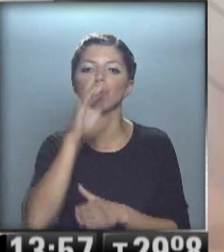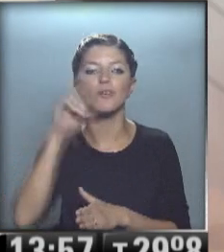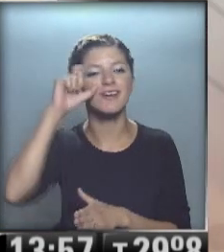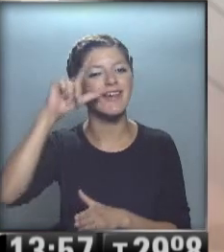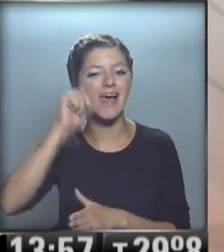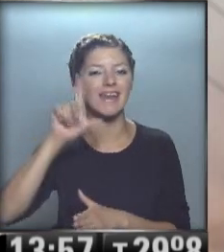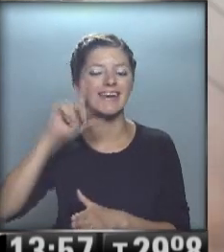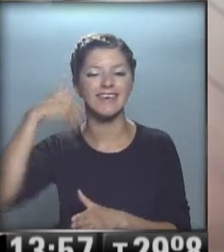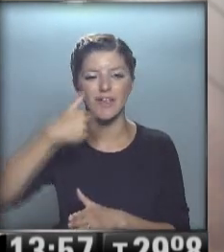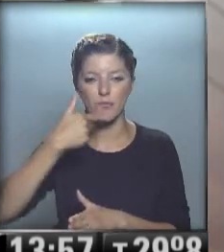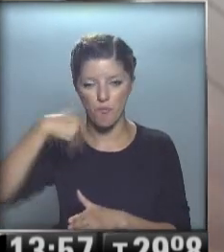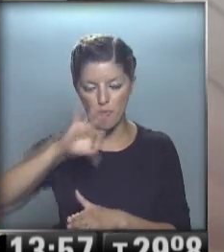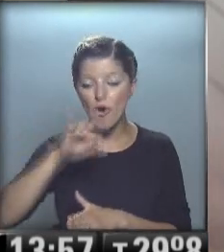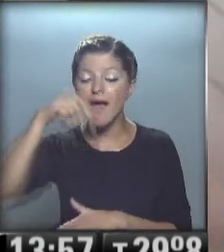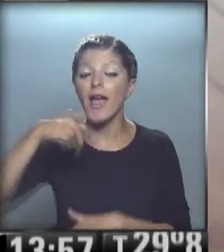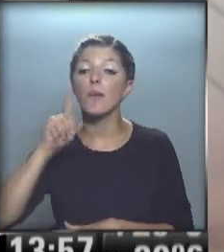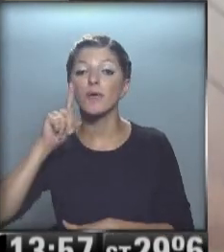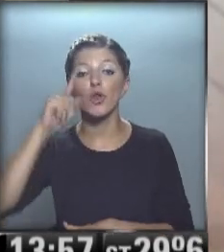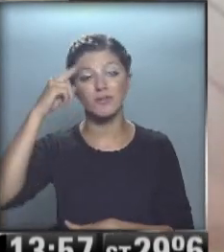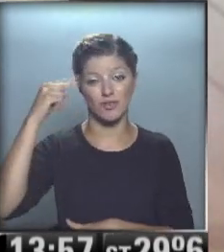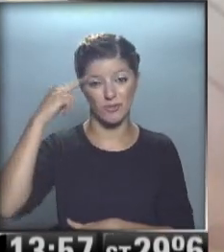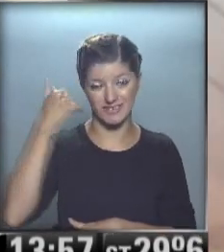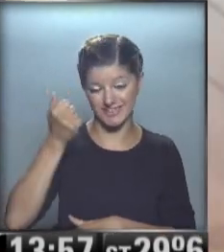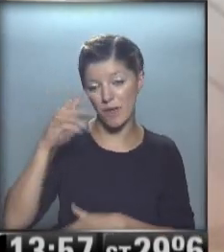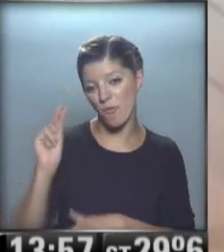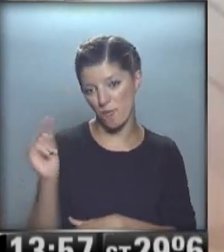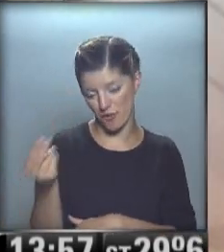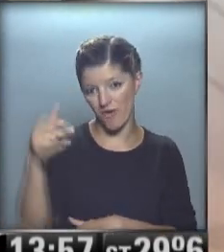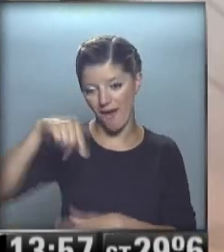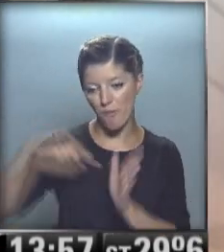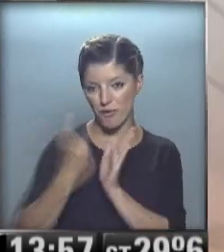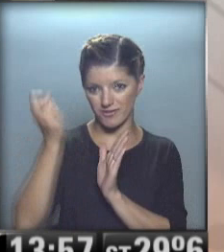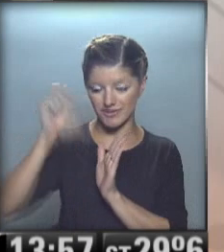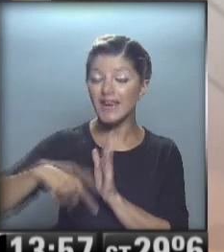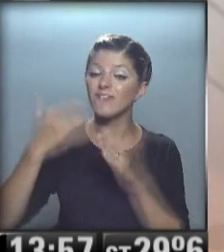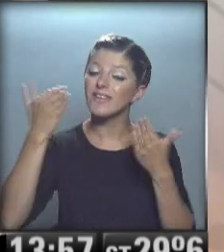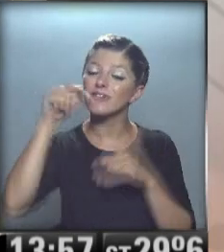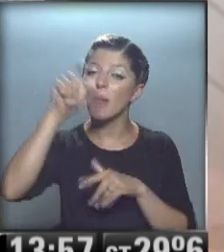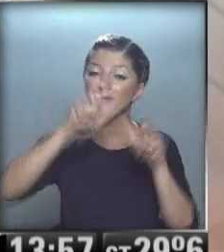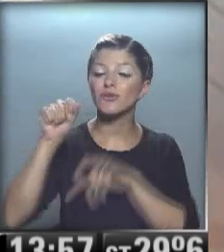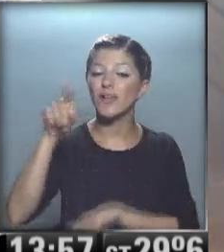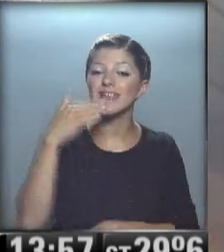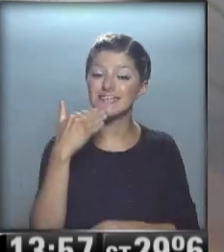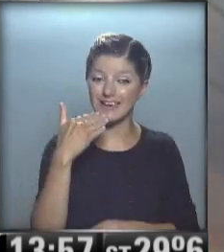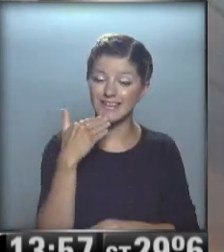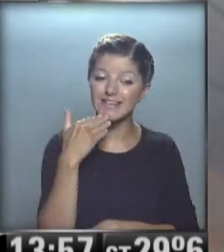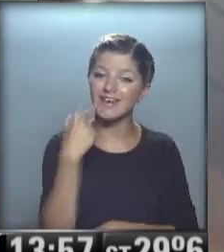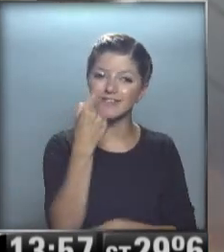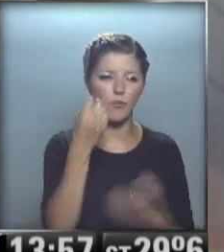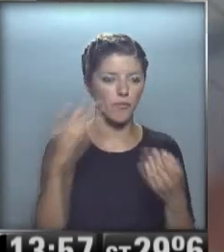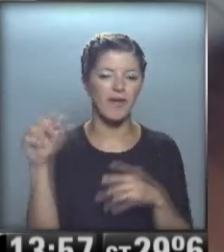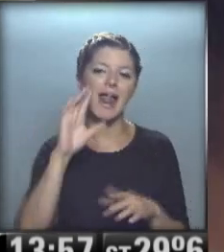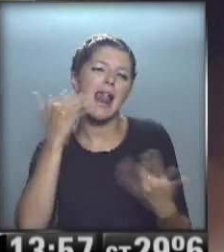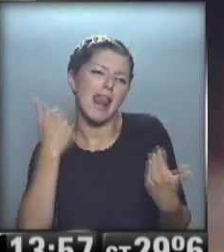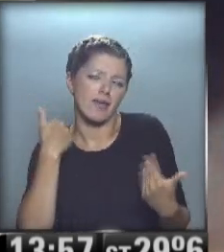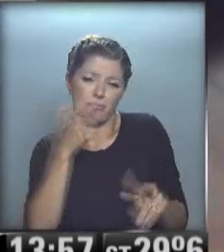de febrero de 1996 aquí en Buenos Aires. Felicitaciones para Ricardo de Chacarita, que dice que es un placer ver periodistas de tanta calidad. Dice, lástima Pedro Brieger. No, dice, un